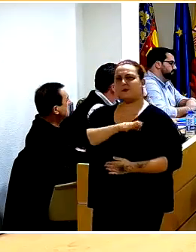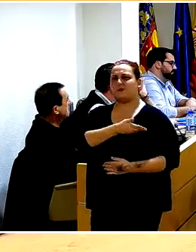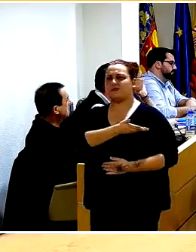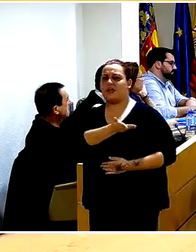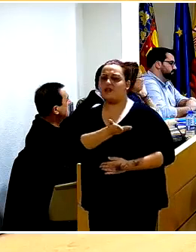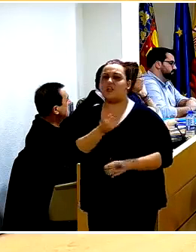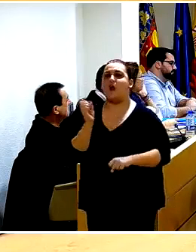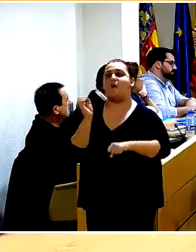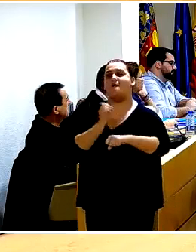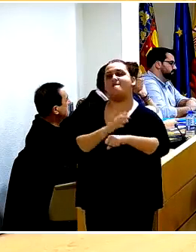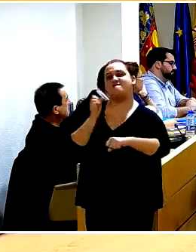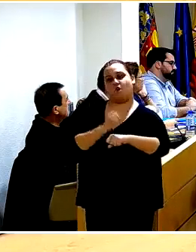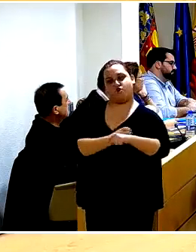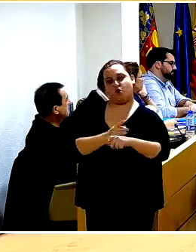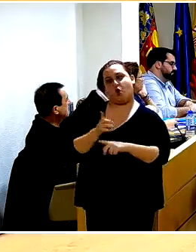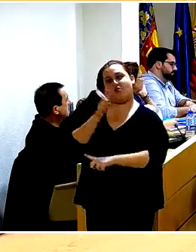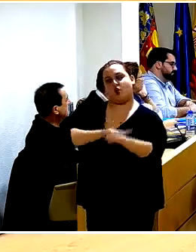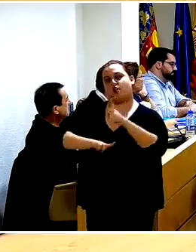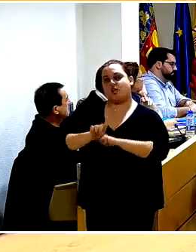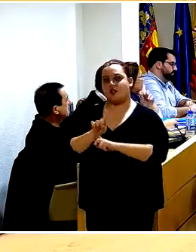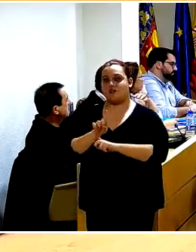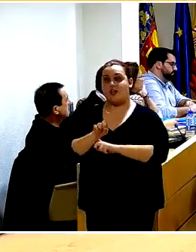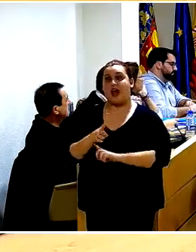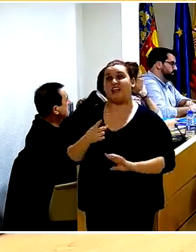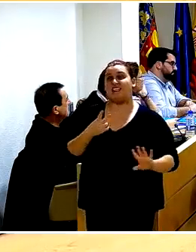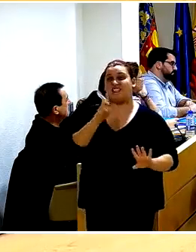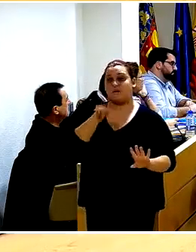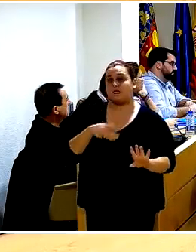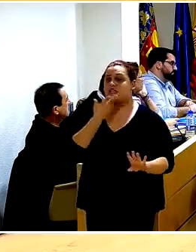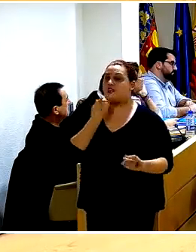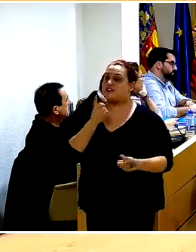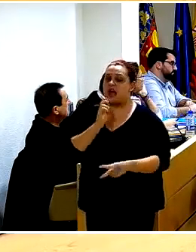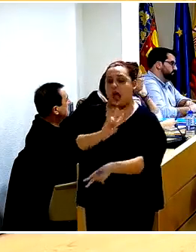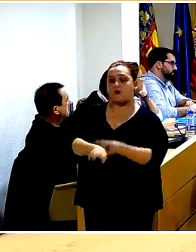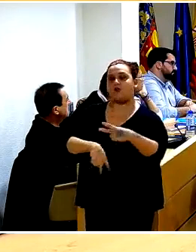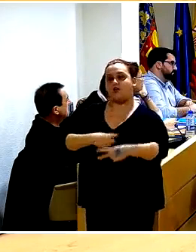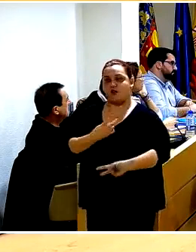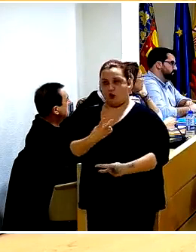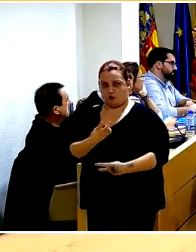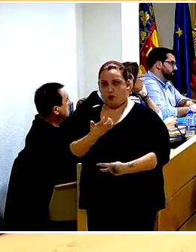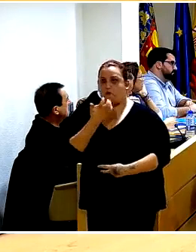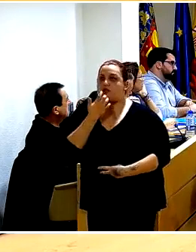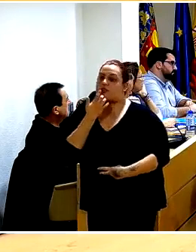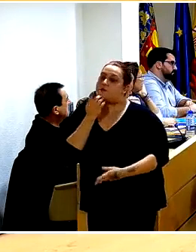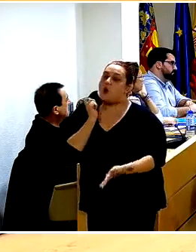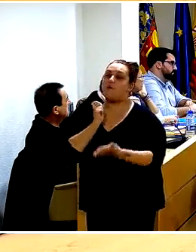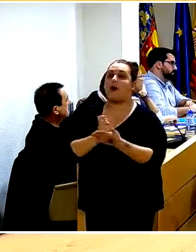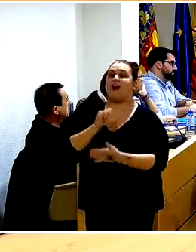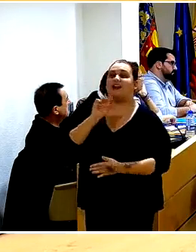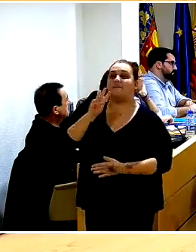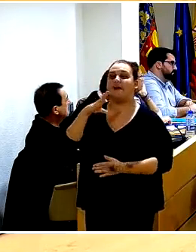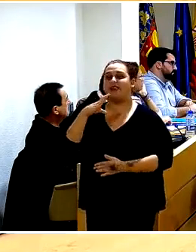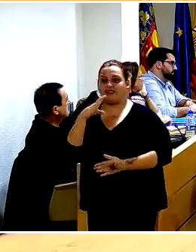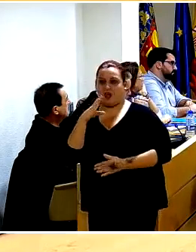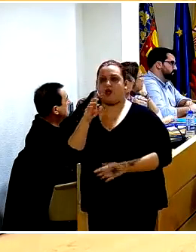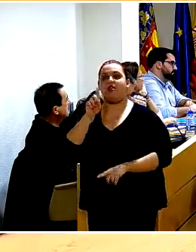de contingencia prevén otros 170.000 por si hubiera que actualizar a lo largo del año las retribuciones con el IPC o con el índice